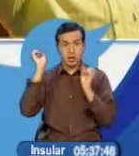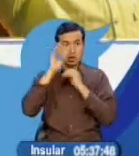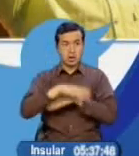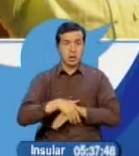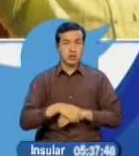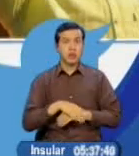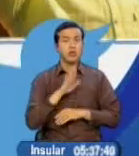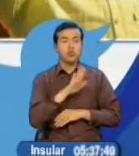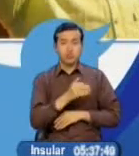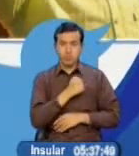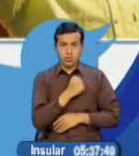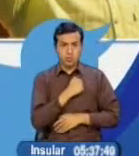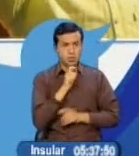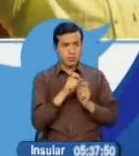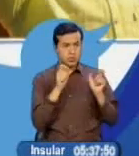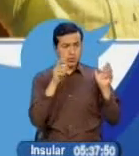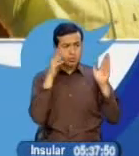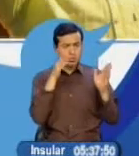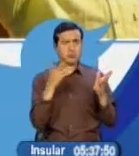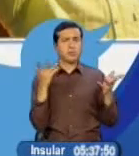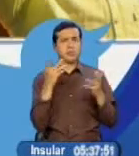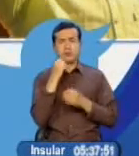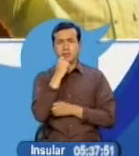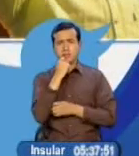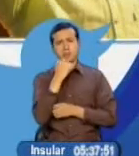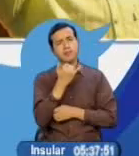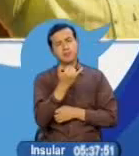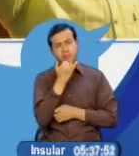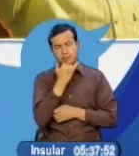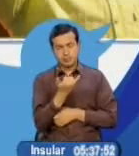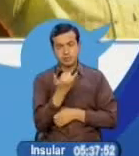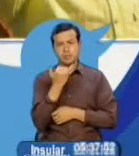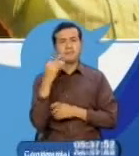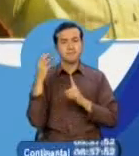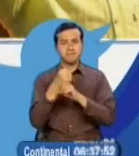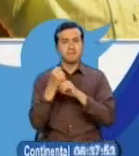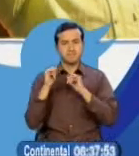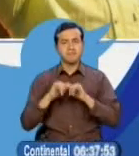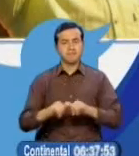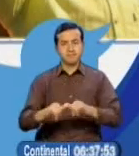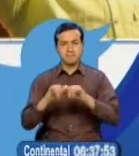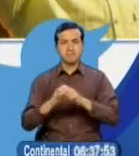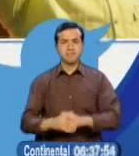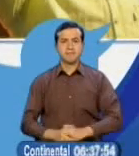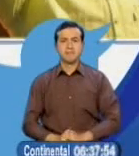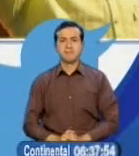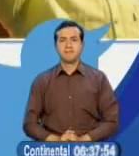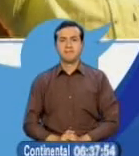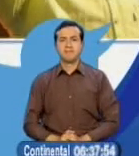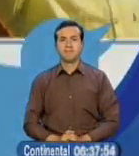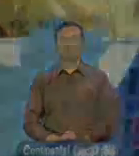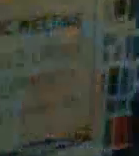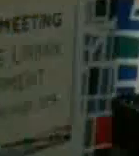gratuitamente a una parte de sus clientes. Realmente impresentable. Hasta la victoria siempre.